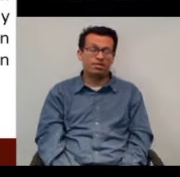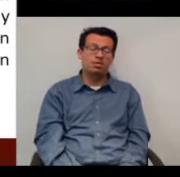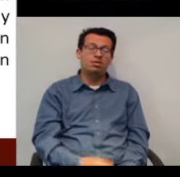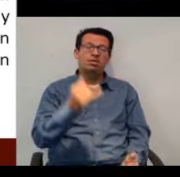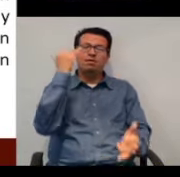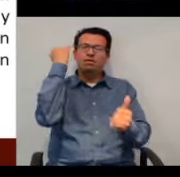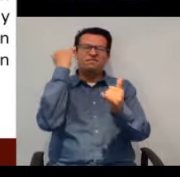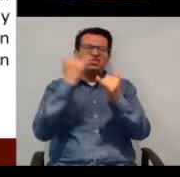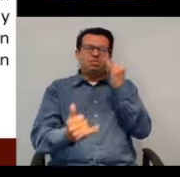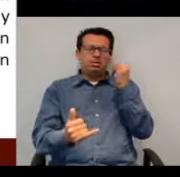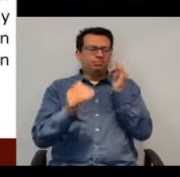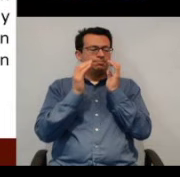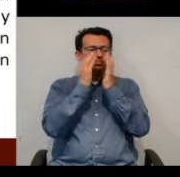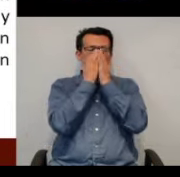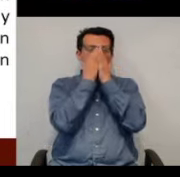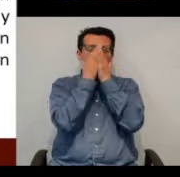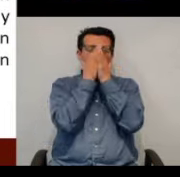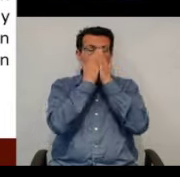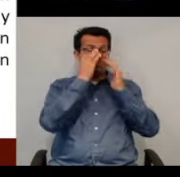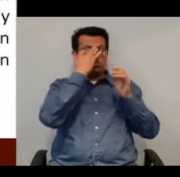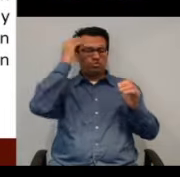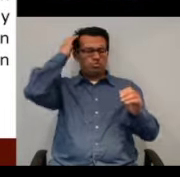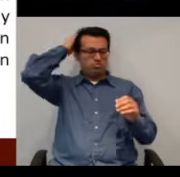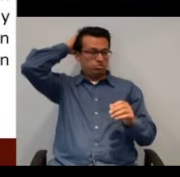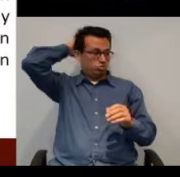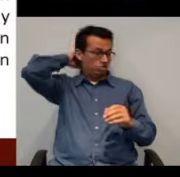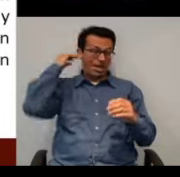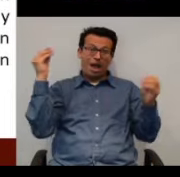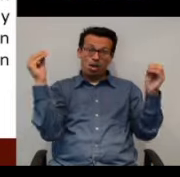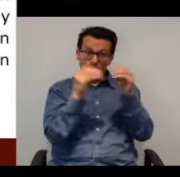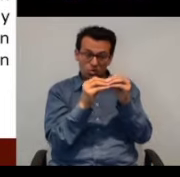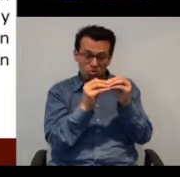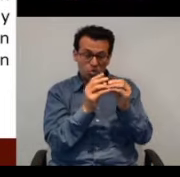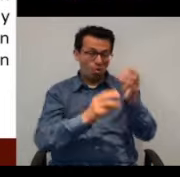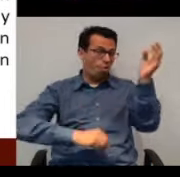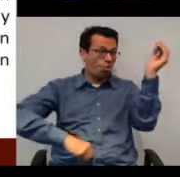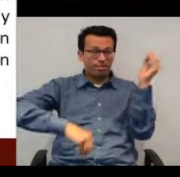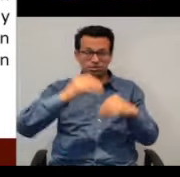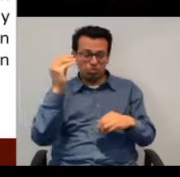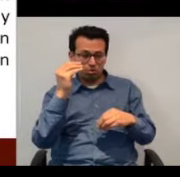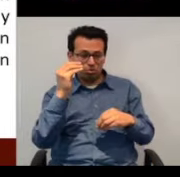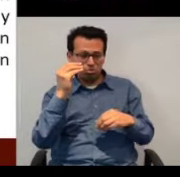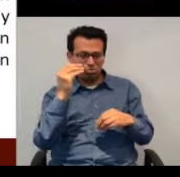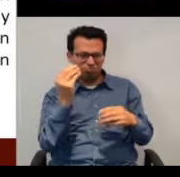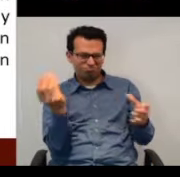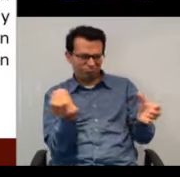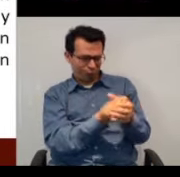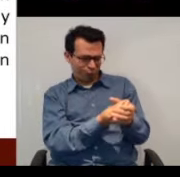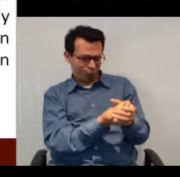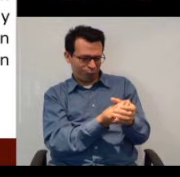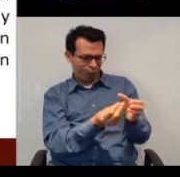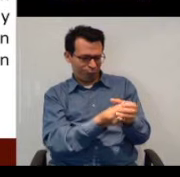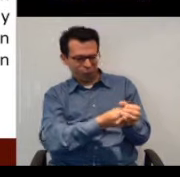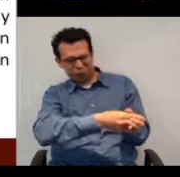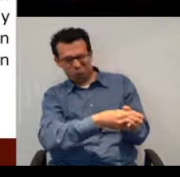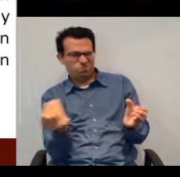Finalmente, se puede estar o no se puede estar de acuerdo con la exclusión social como concepto. Podemos estar o no estar de acuerdo con lo que